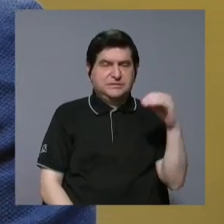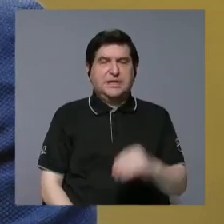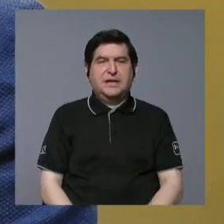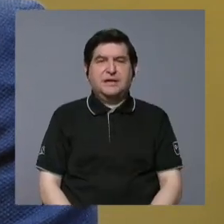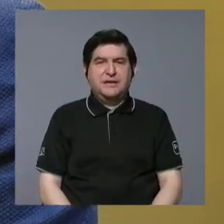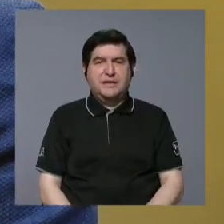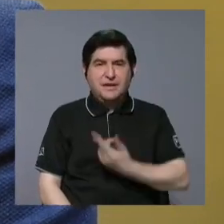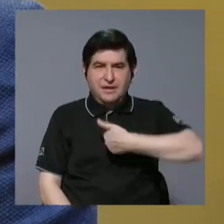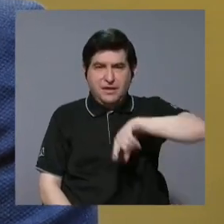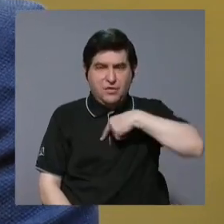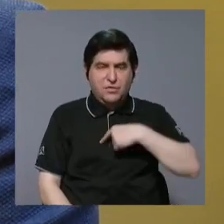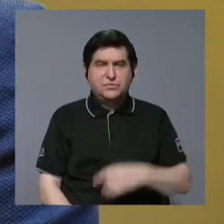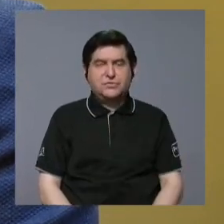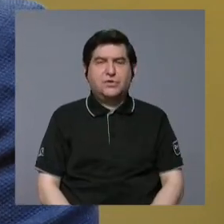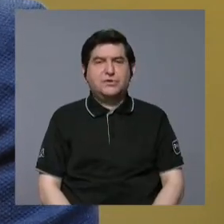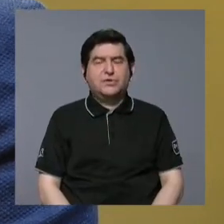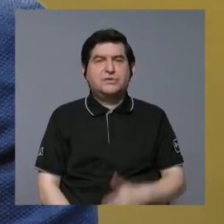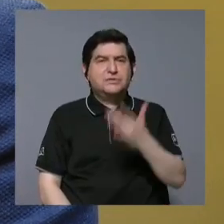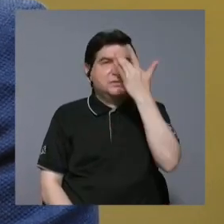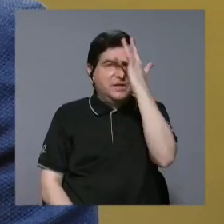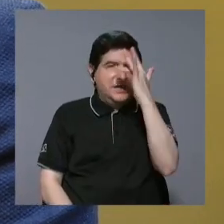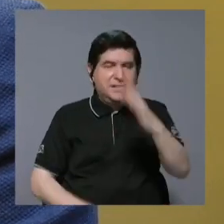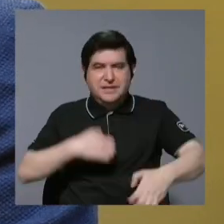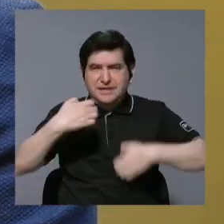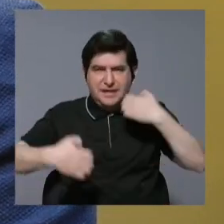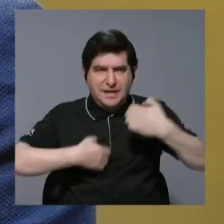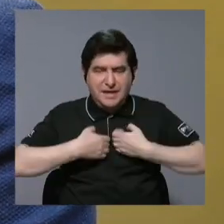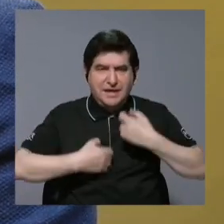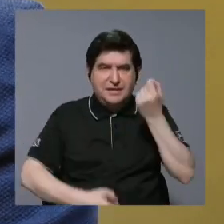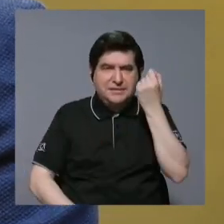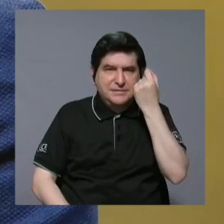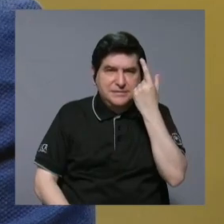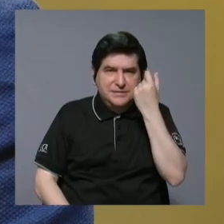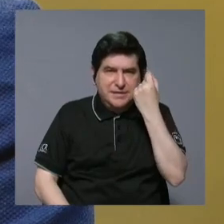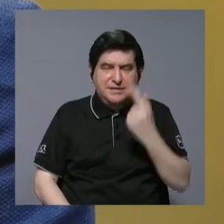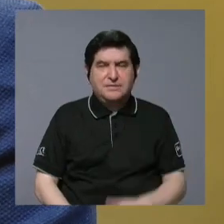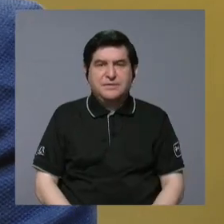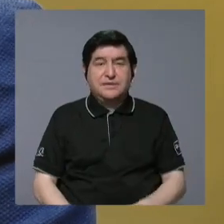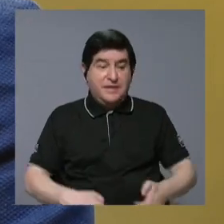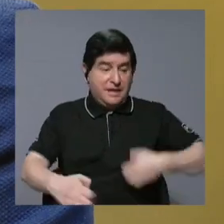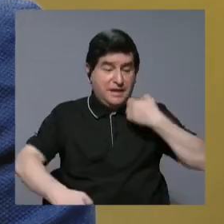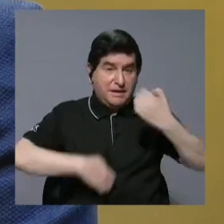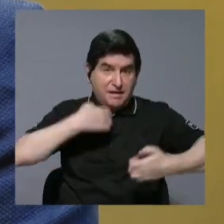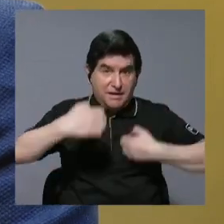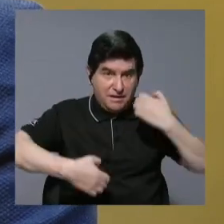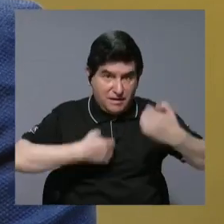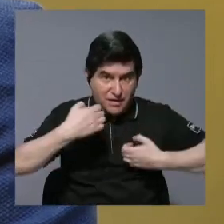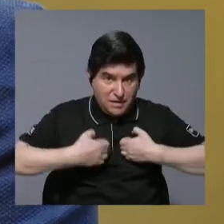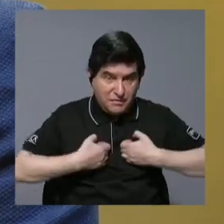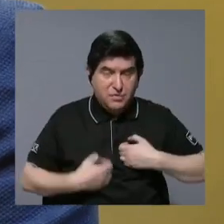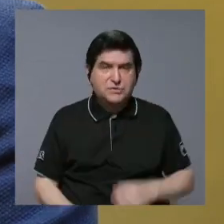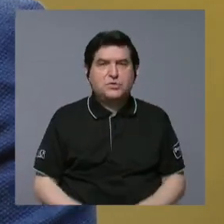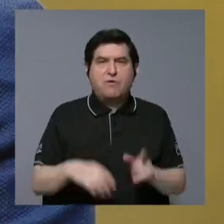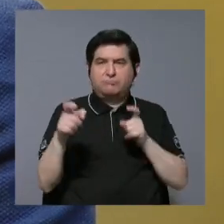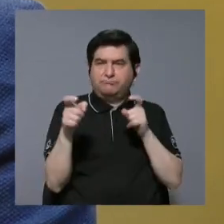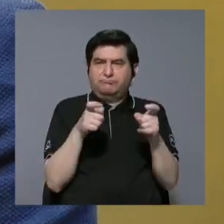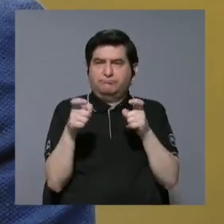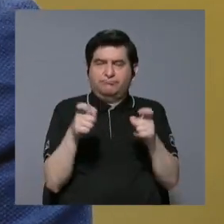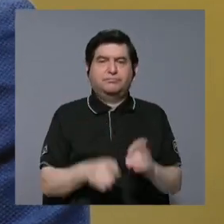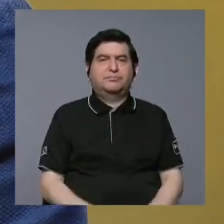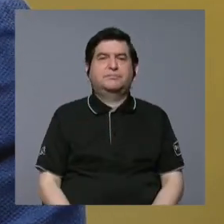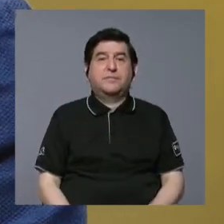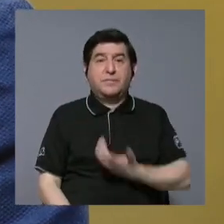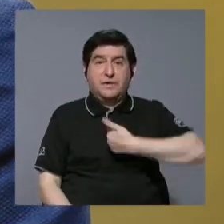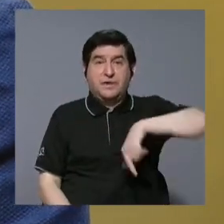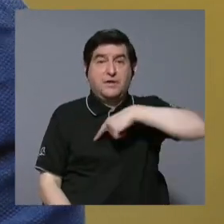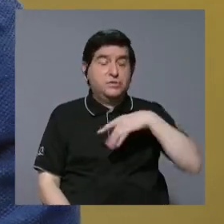ejercitar precisamente esa inteligencia emocional, de comprender cuáles son las emociones que nos gobiernan a cada instante,